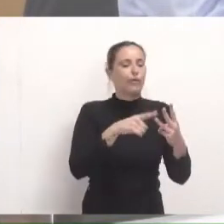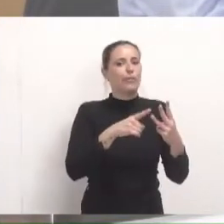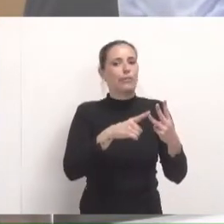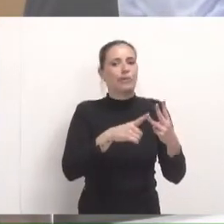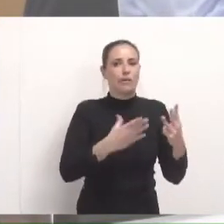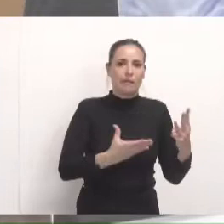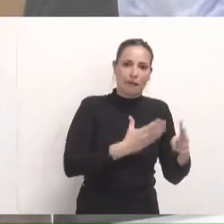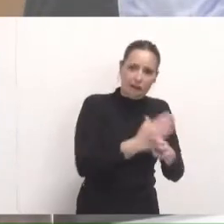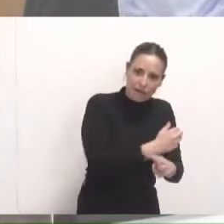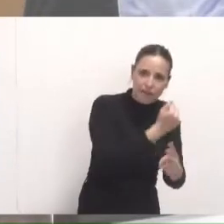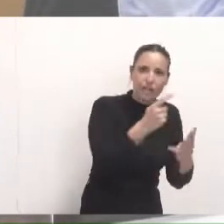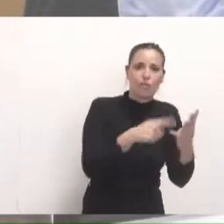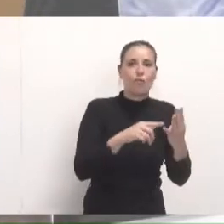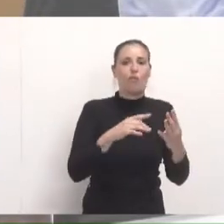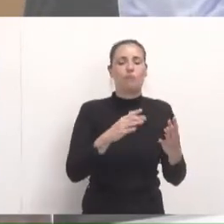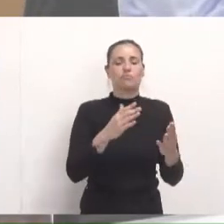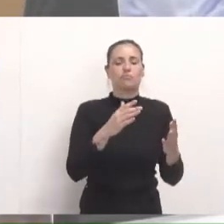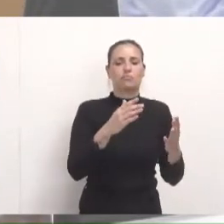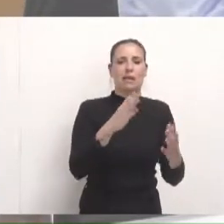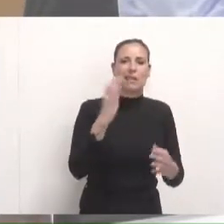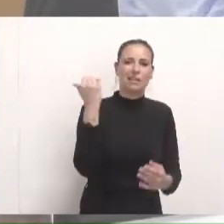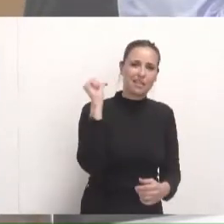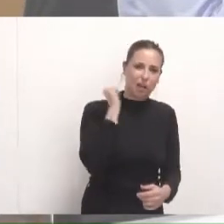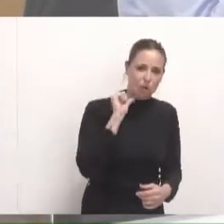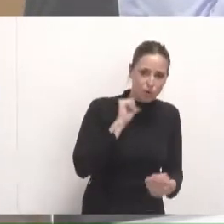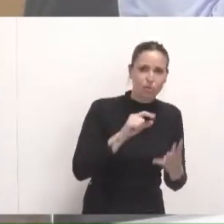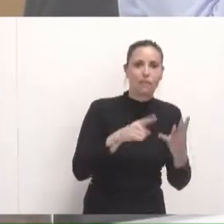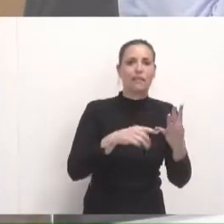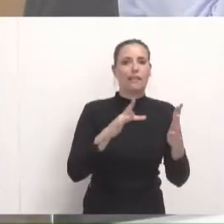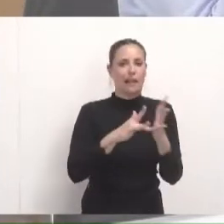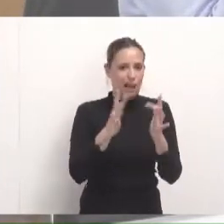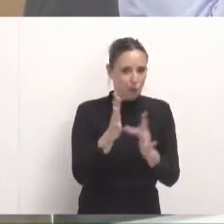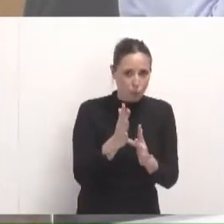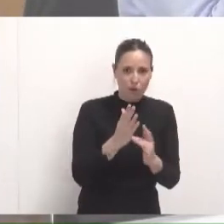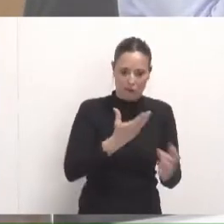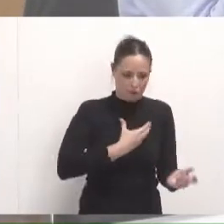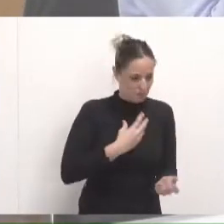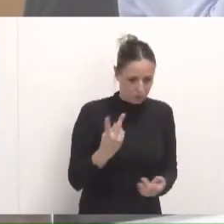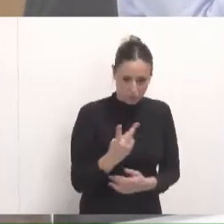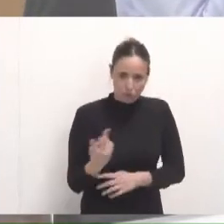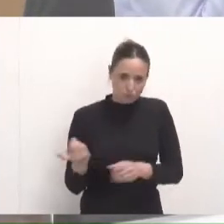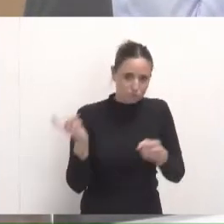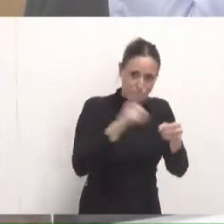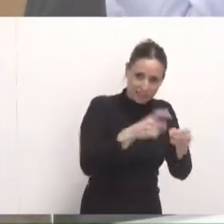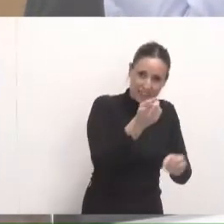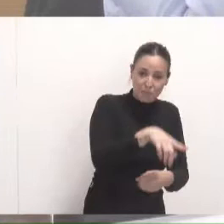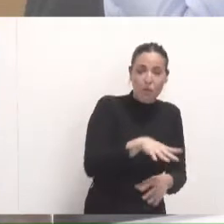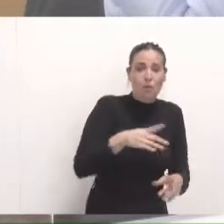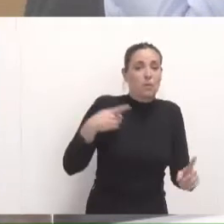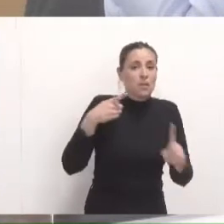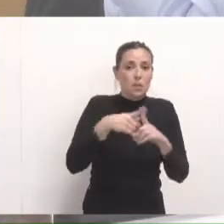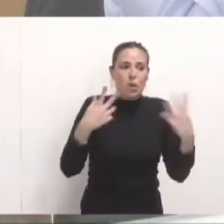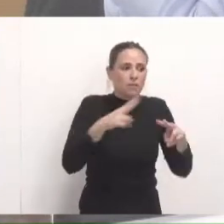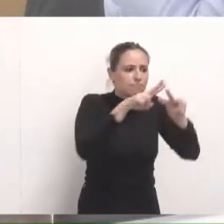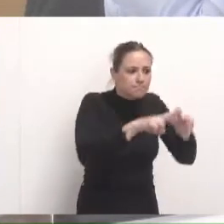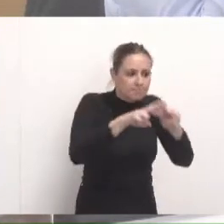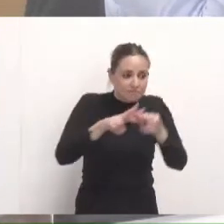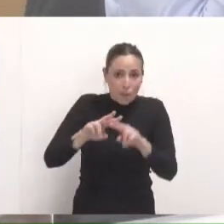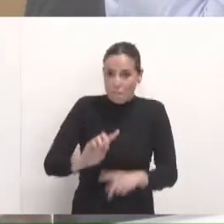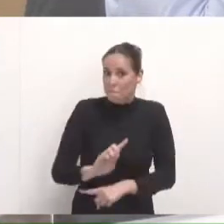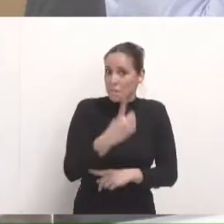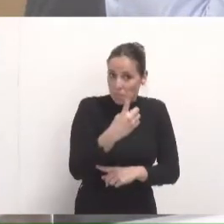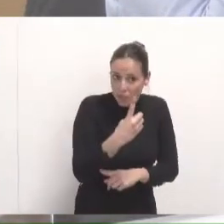de Tacoronte, del Ayuntamiento de La Laguna, donde el primer paso es elaborar esa información técnica sobre las termitas, ese díptico